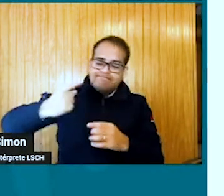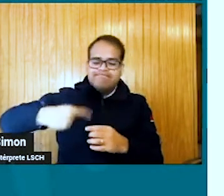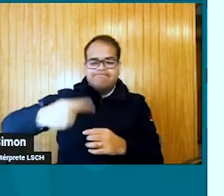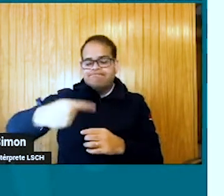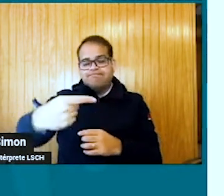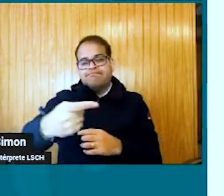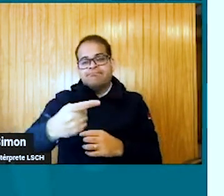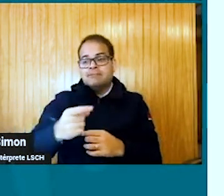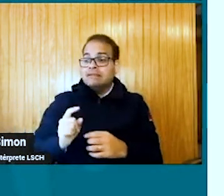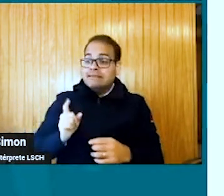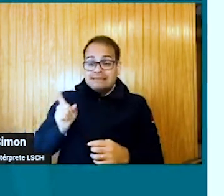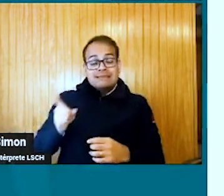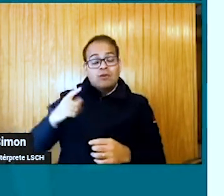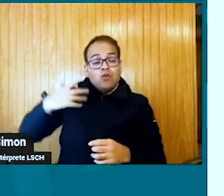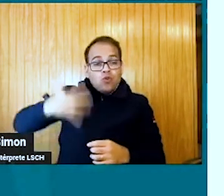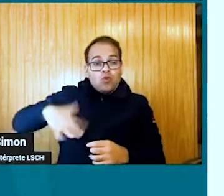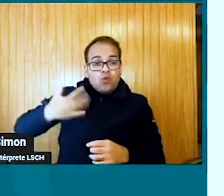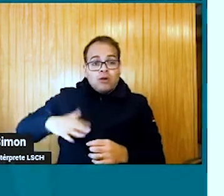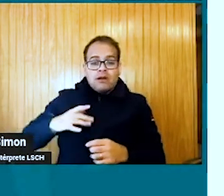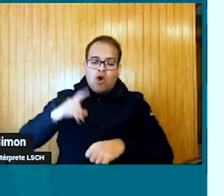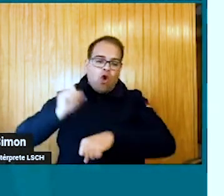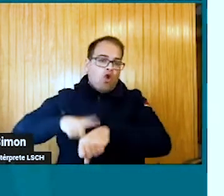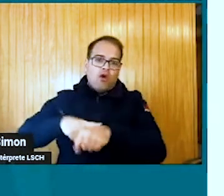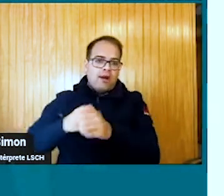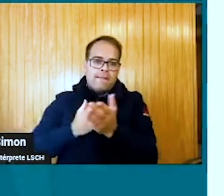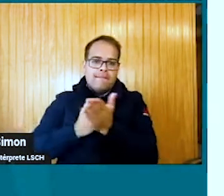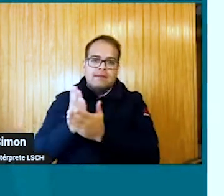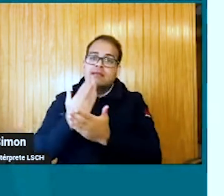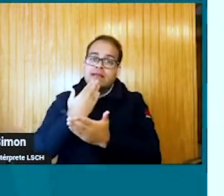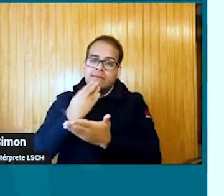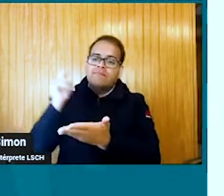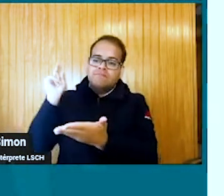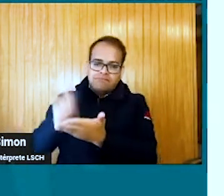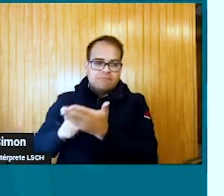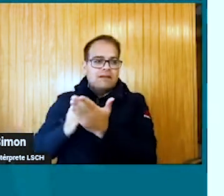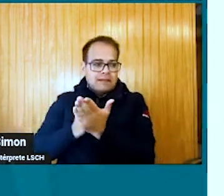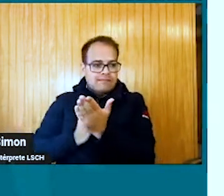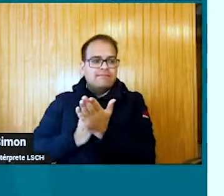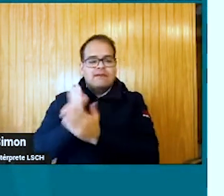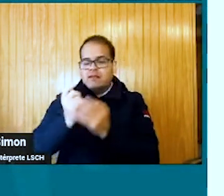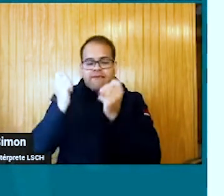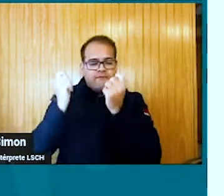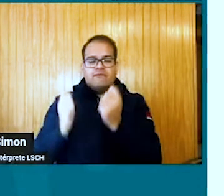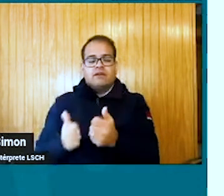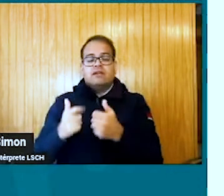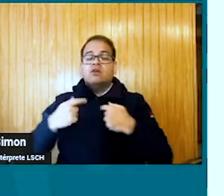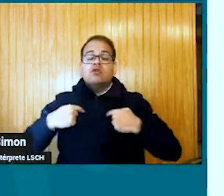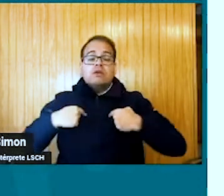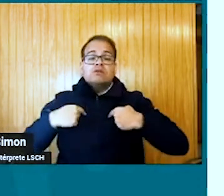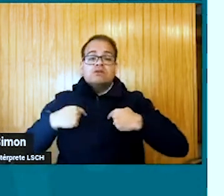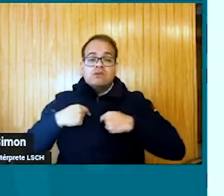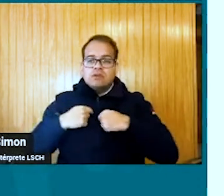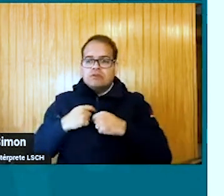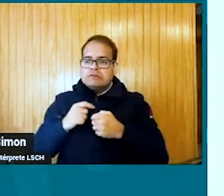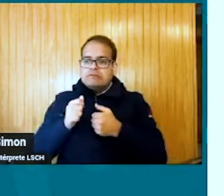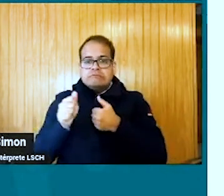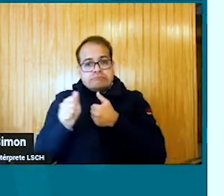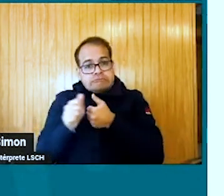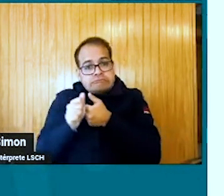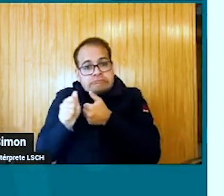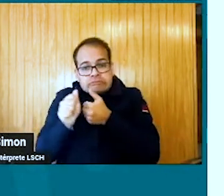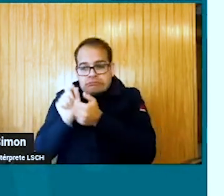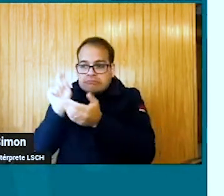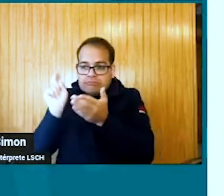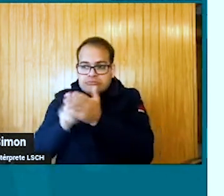Es súper importante la hora de inicio y saber prender bien las máquinas. Porque si yo prendo muy cerca de mi punto